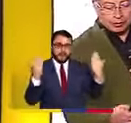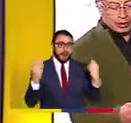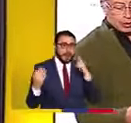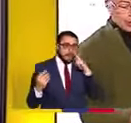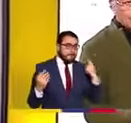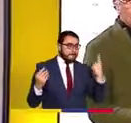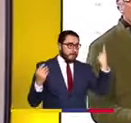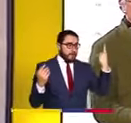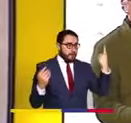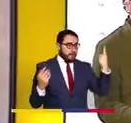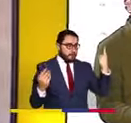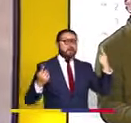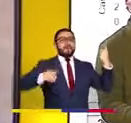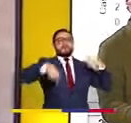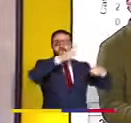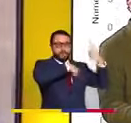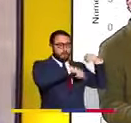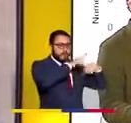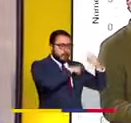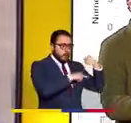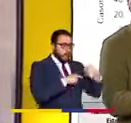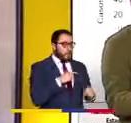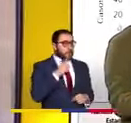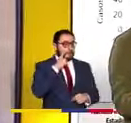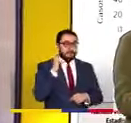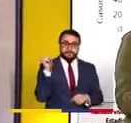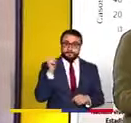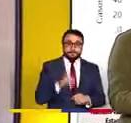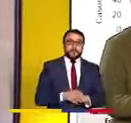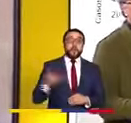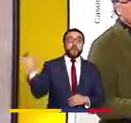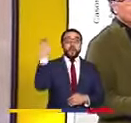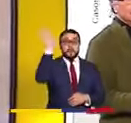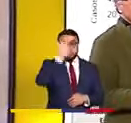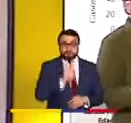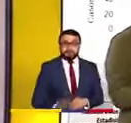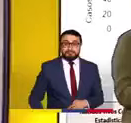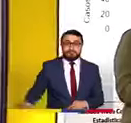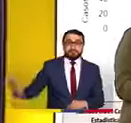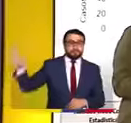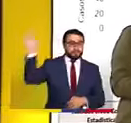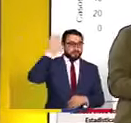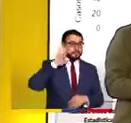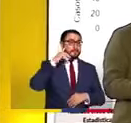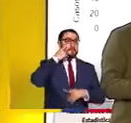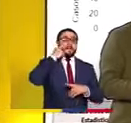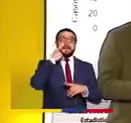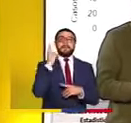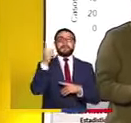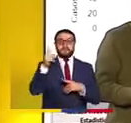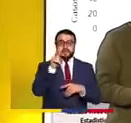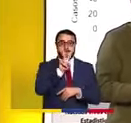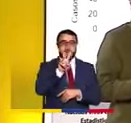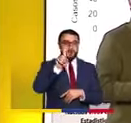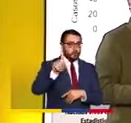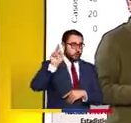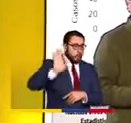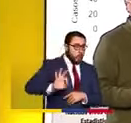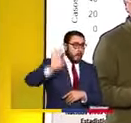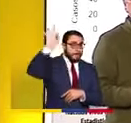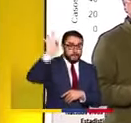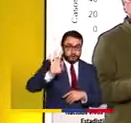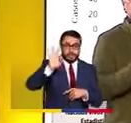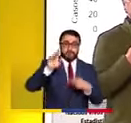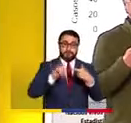Voy a volverlo a poner. Este era el primero. Toda Colombia bajó la razón 21%, los